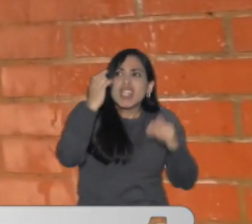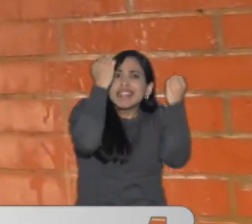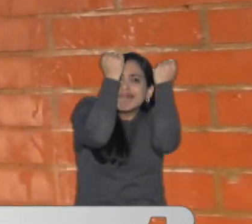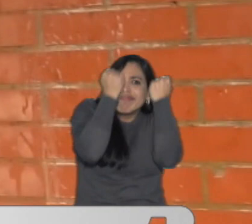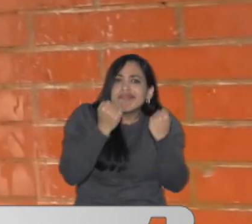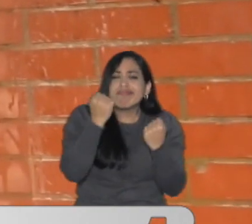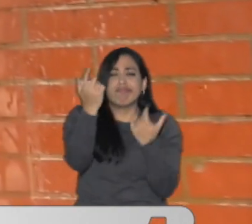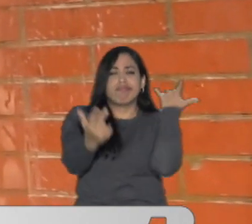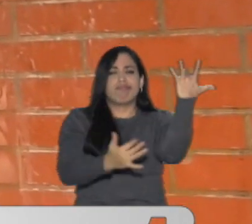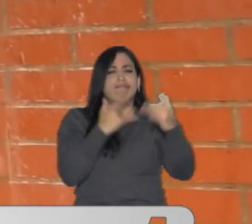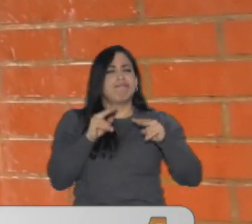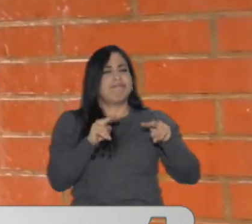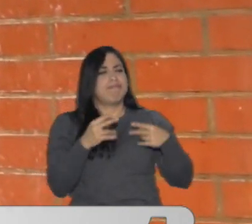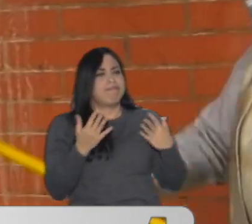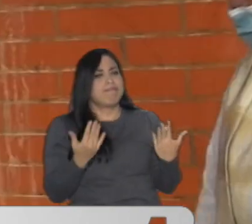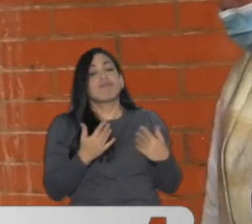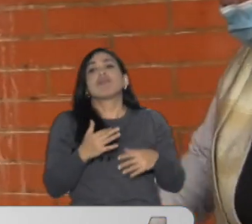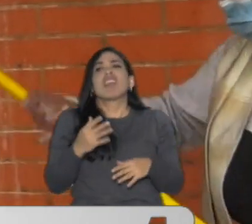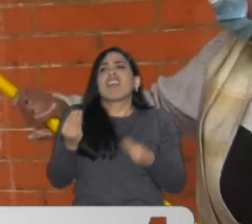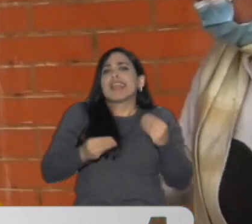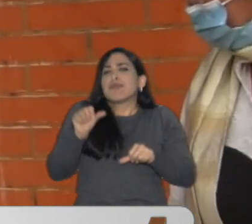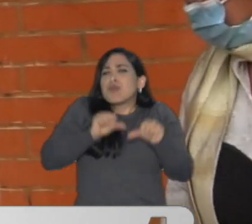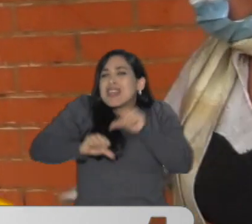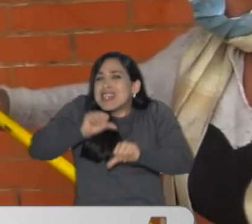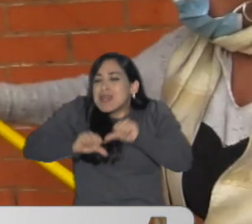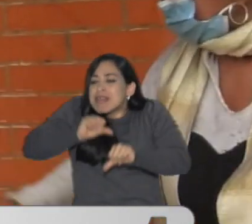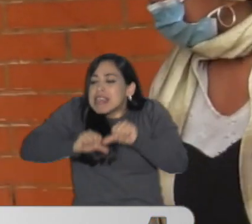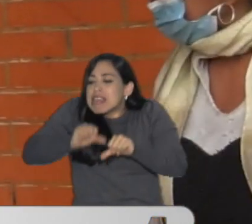encapuchadas. Con removedor y